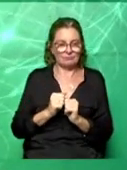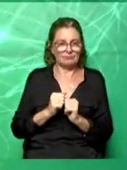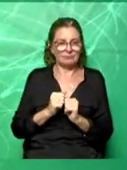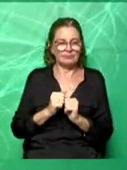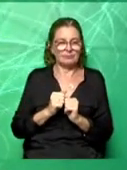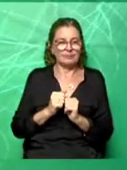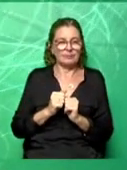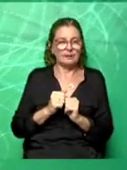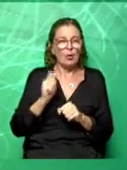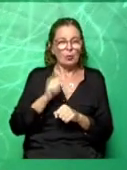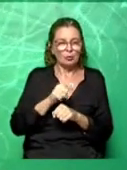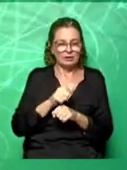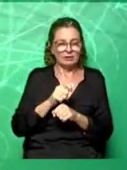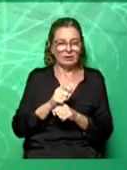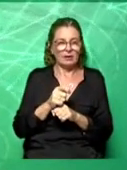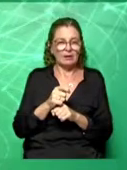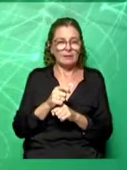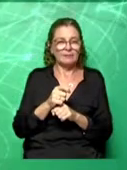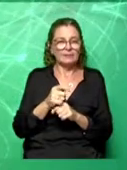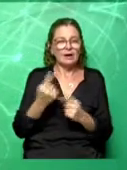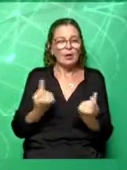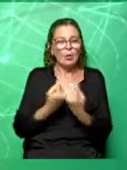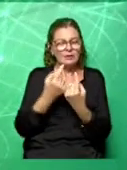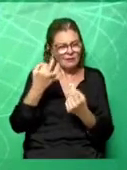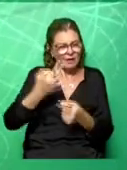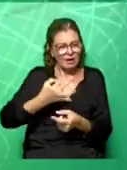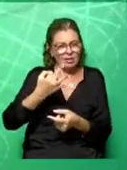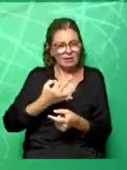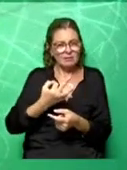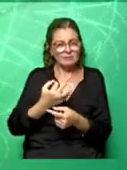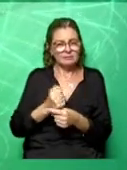Ajá. Que se haga justicia. Que se encuentre la